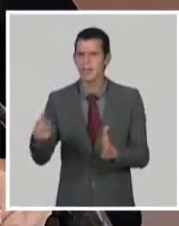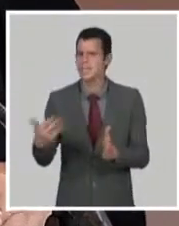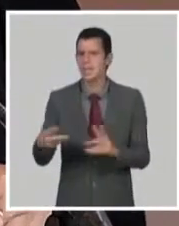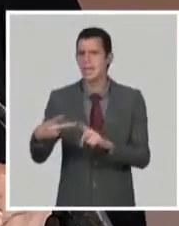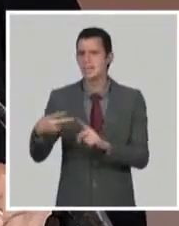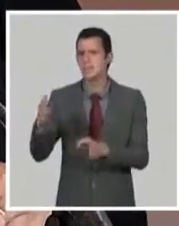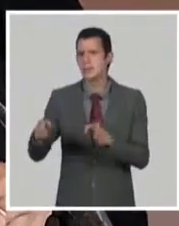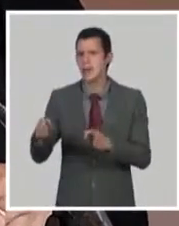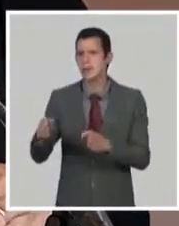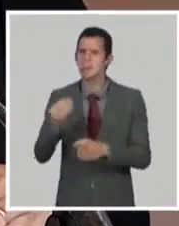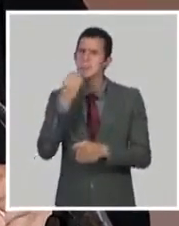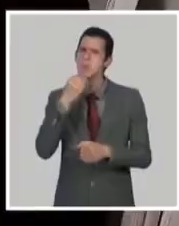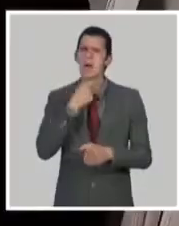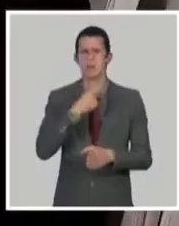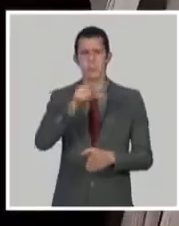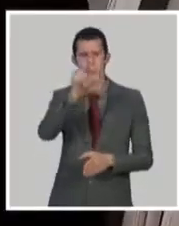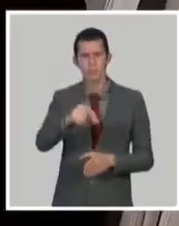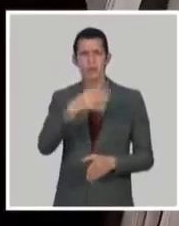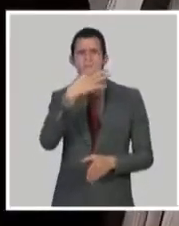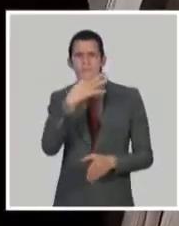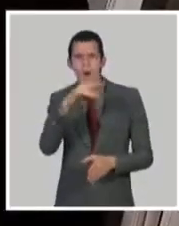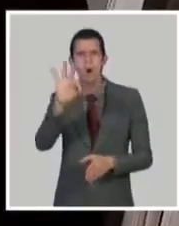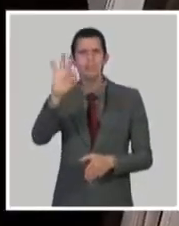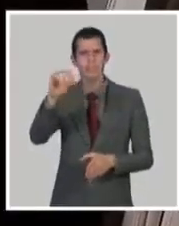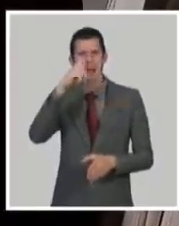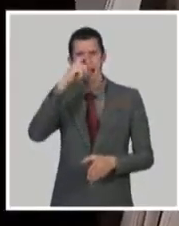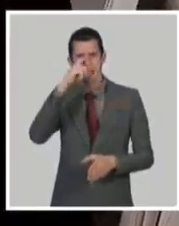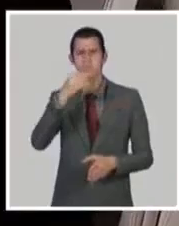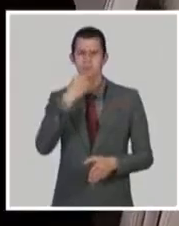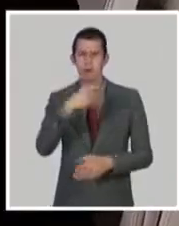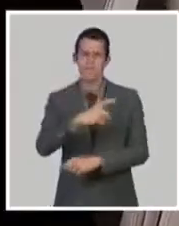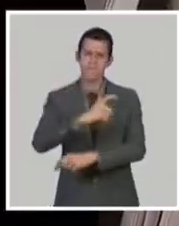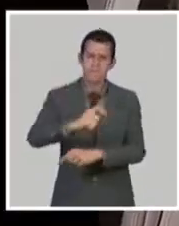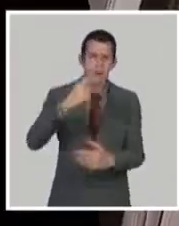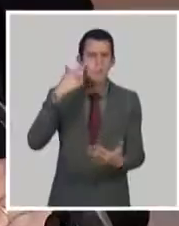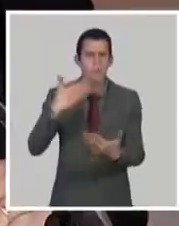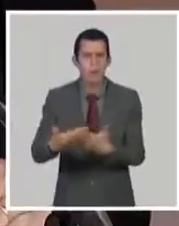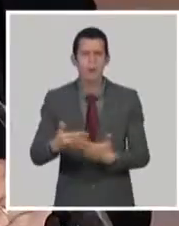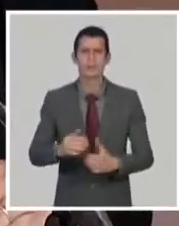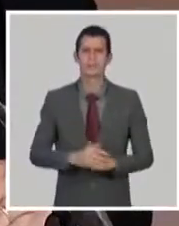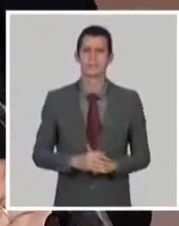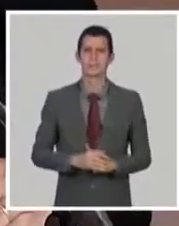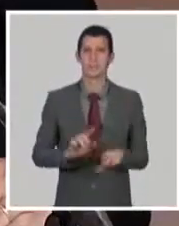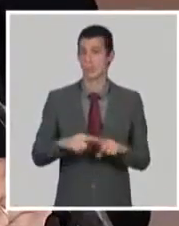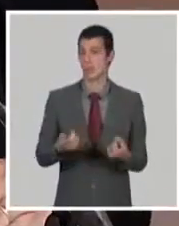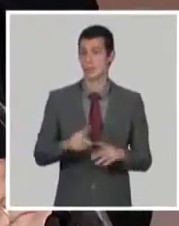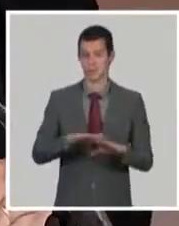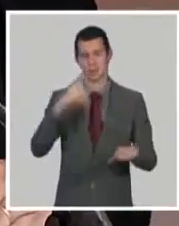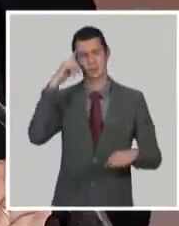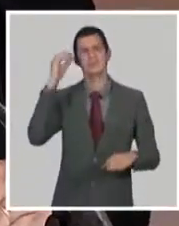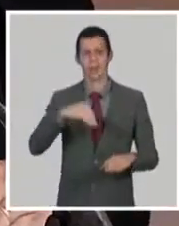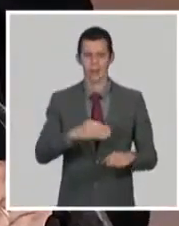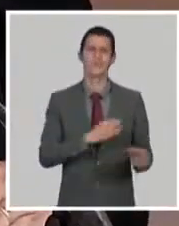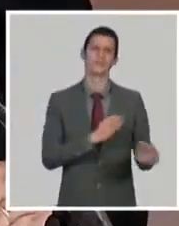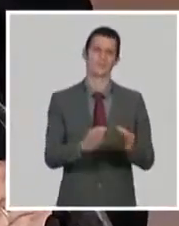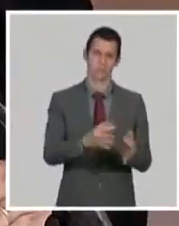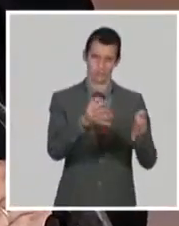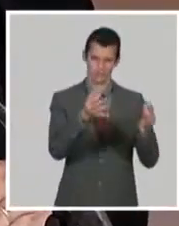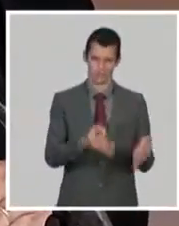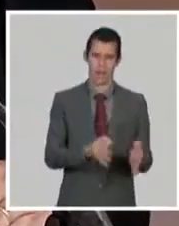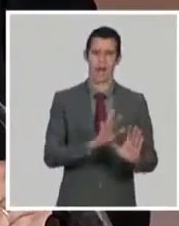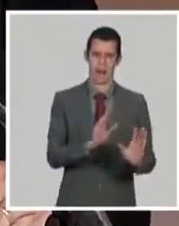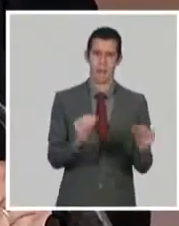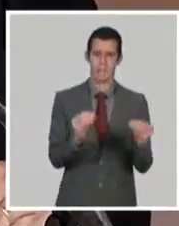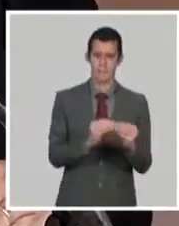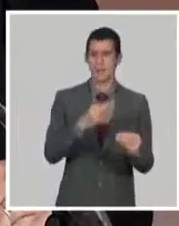años, perdón. Y bueno, decir que ahí está participando la Universidad de Ciencias, estamos reclutando en la Universidad de Ciencias